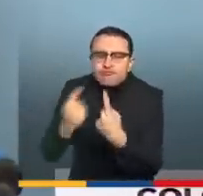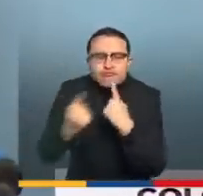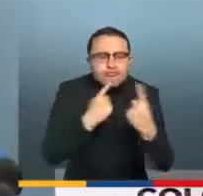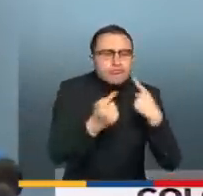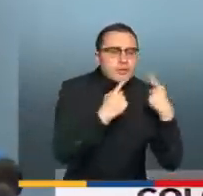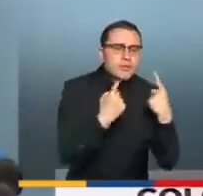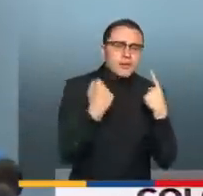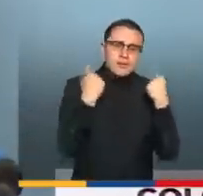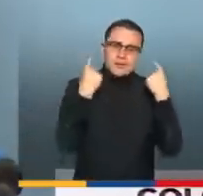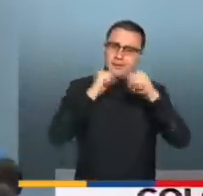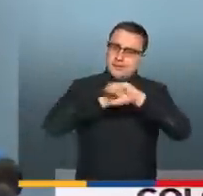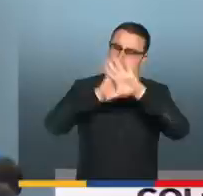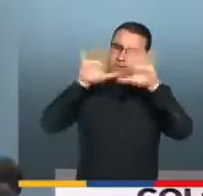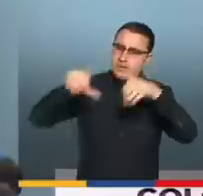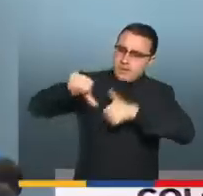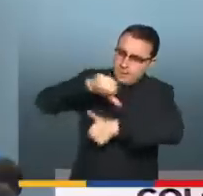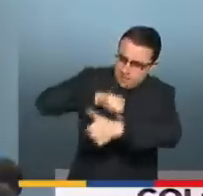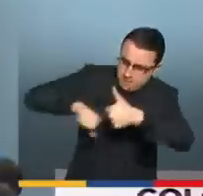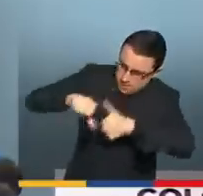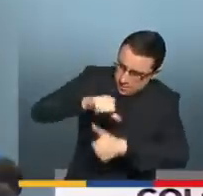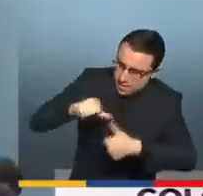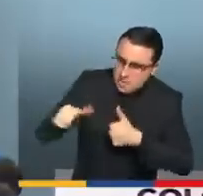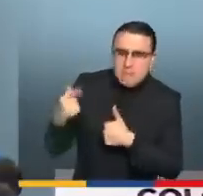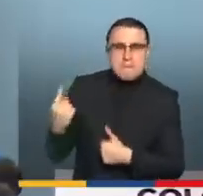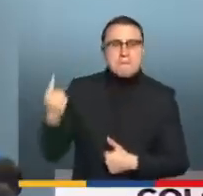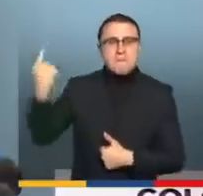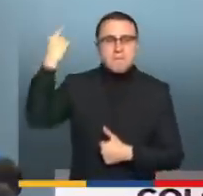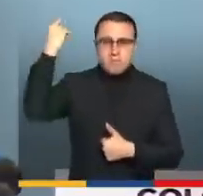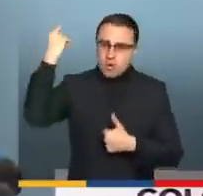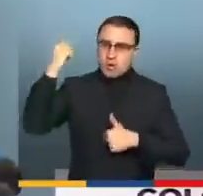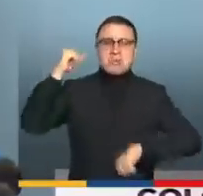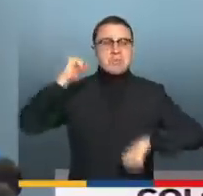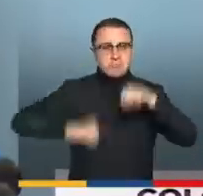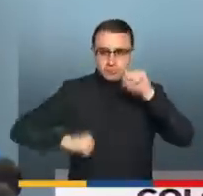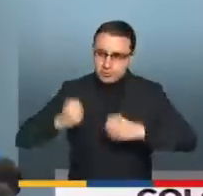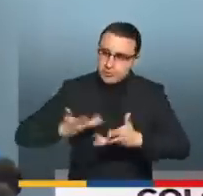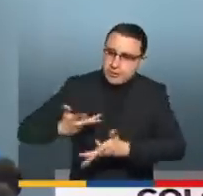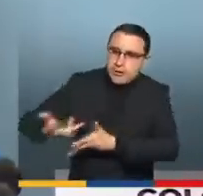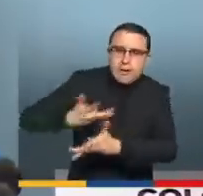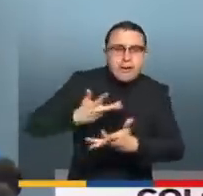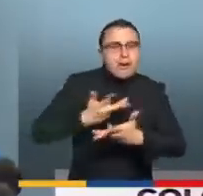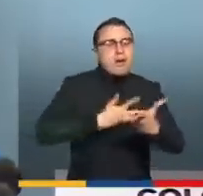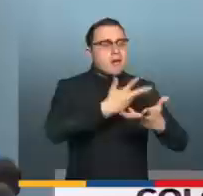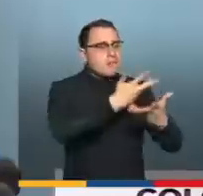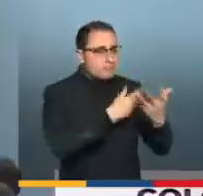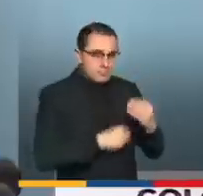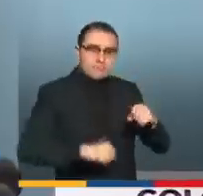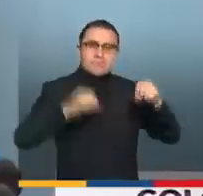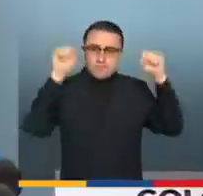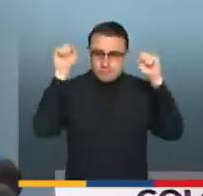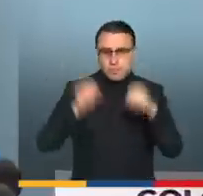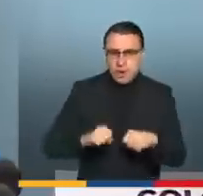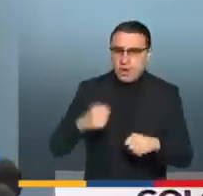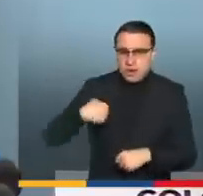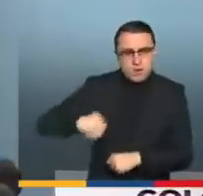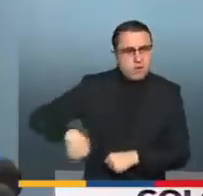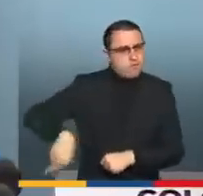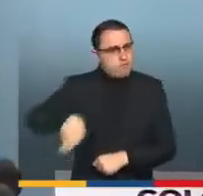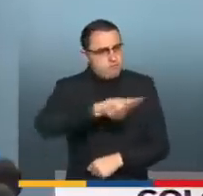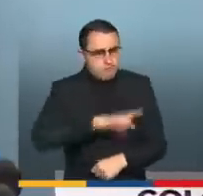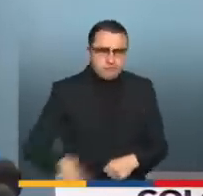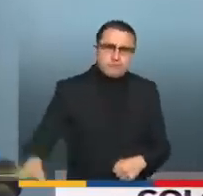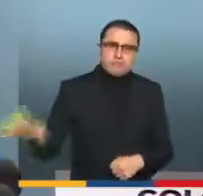alternancias políticas, posibilidades de convivencia, unos y otros, manejando